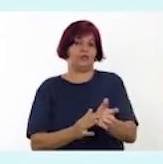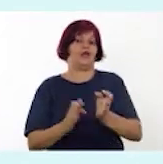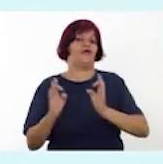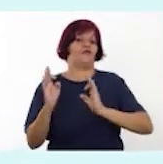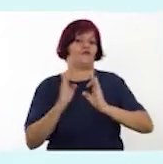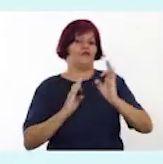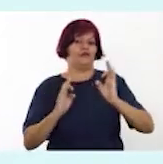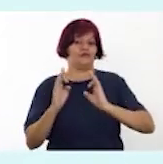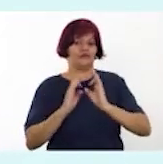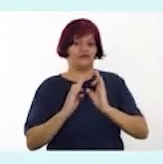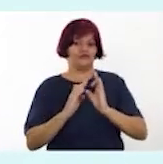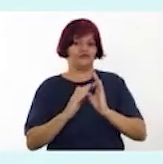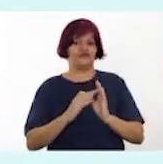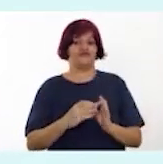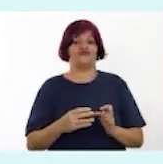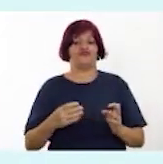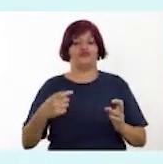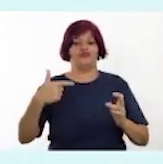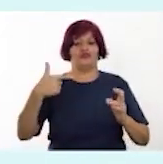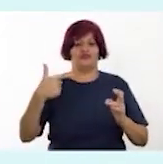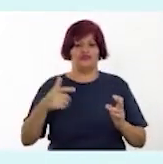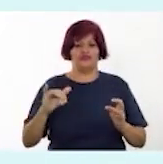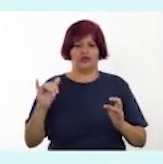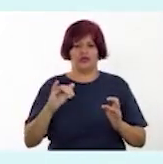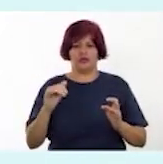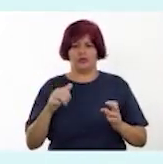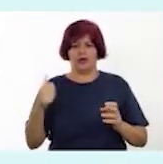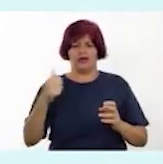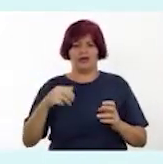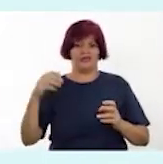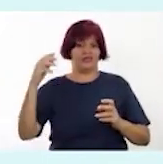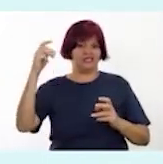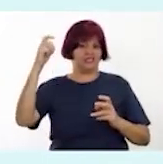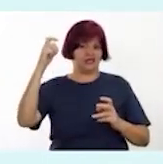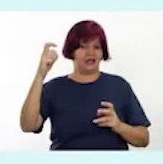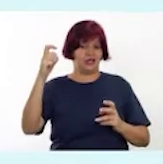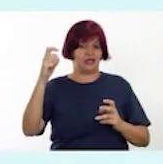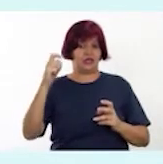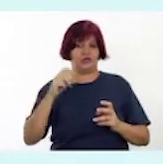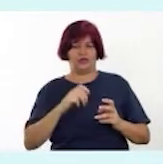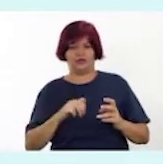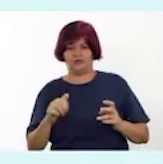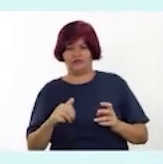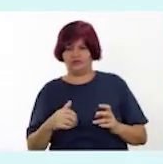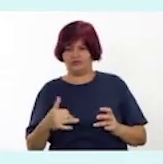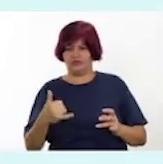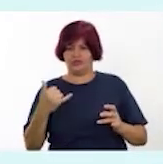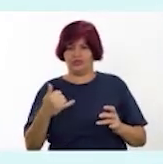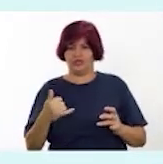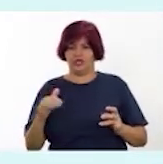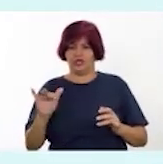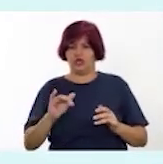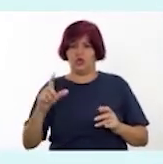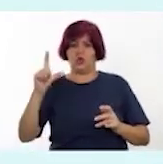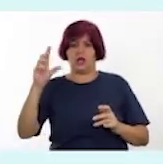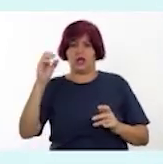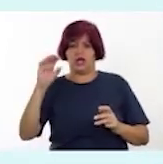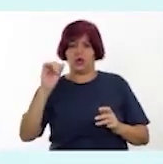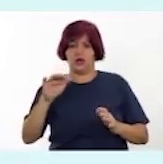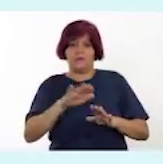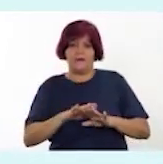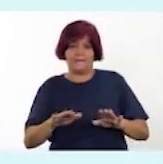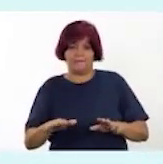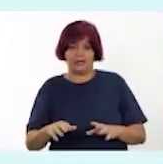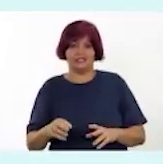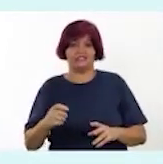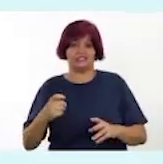función y igual a 10 a la x y la función y es igual al logaritmo en base 10 de x.